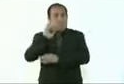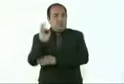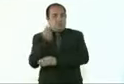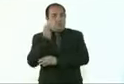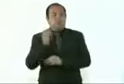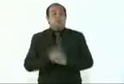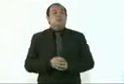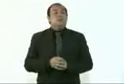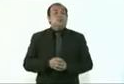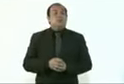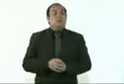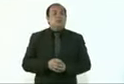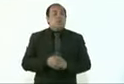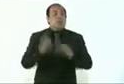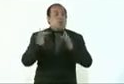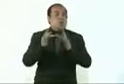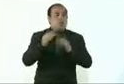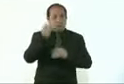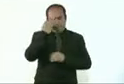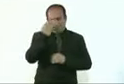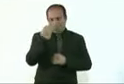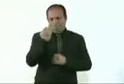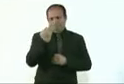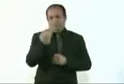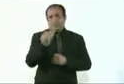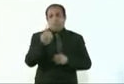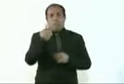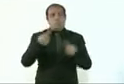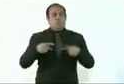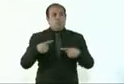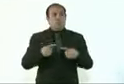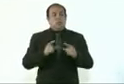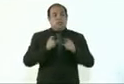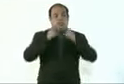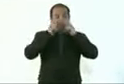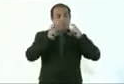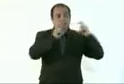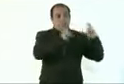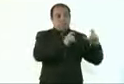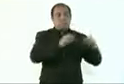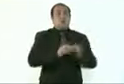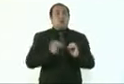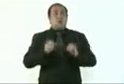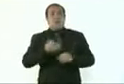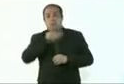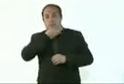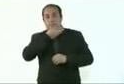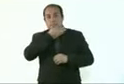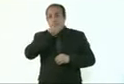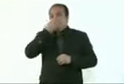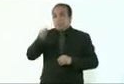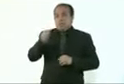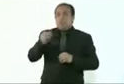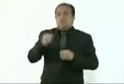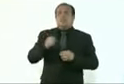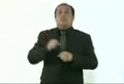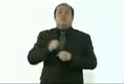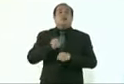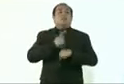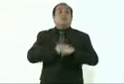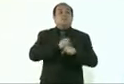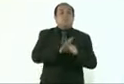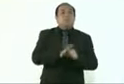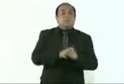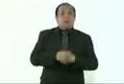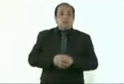Si estuvieron en contacto mucho tiempo con una persona sin uso de cubrebocas que les avisa que tuvo COVID, pues también aíslense, no es